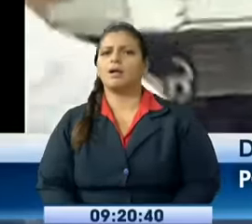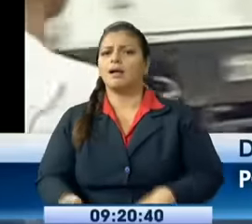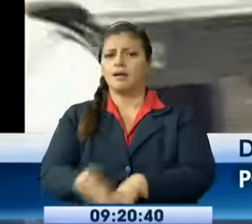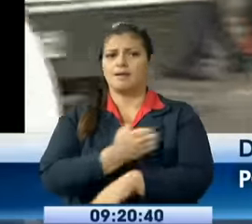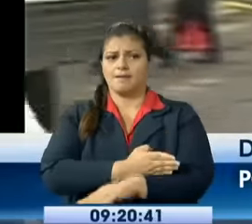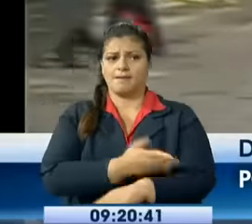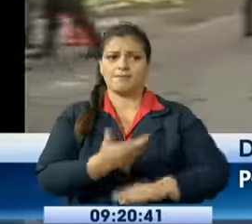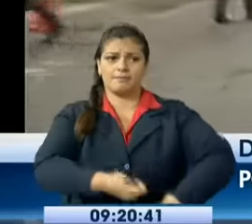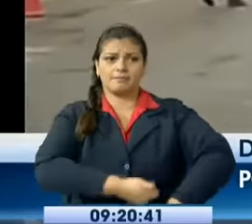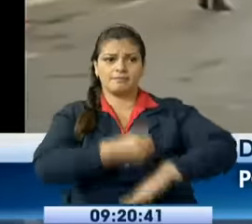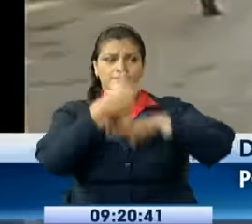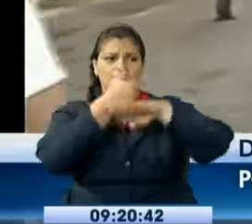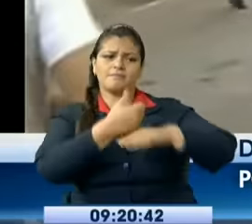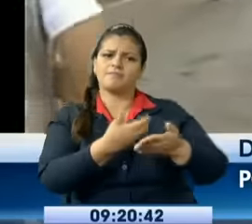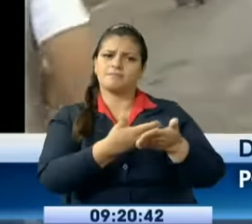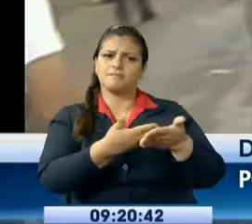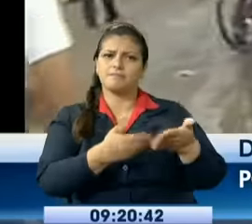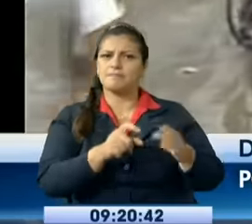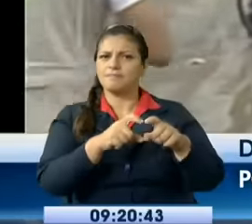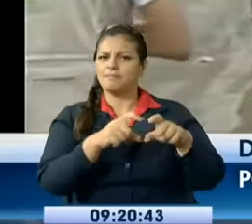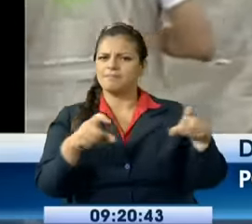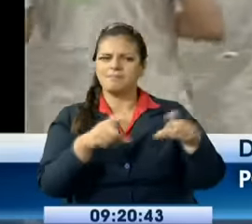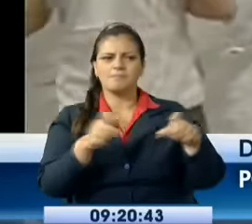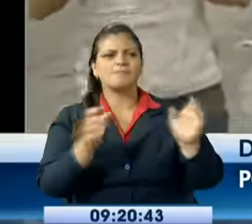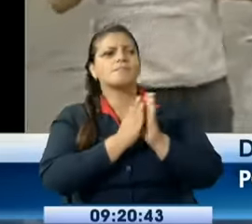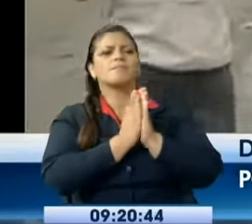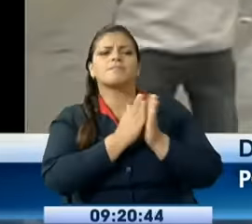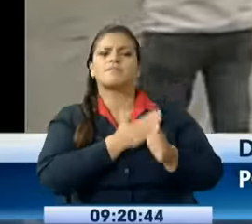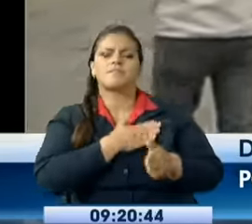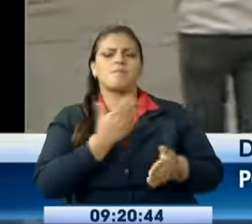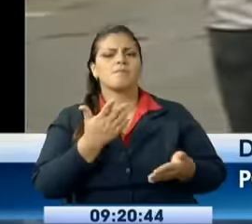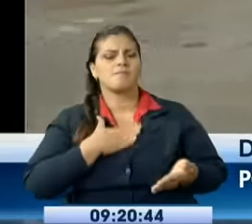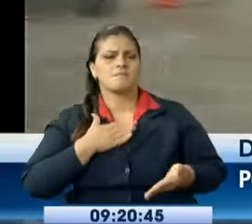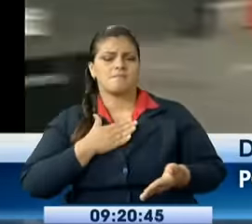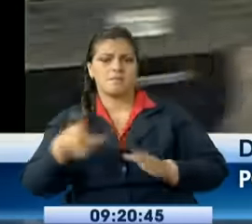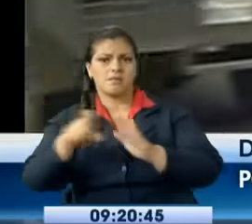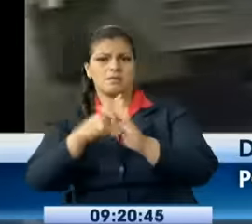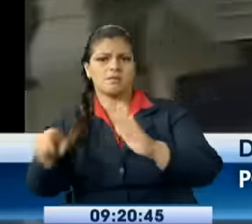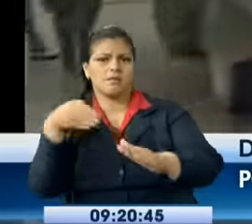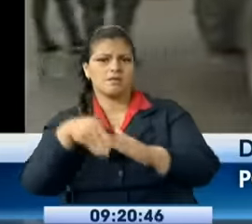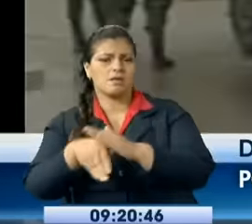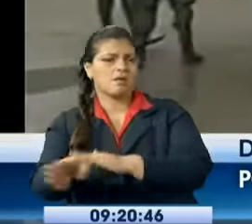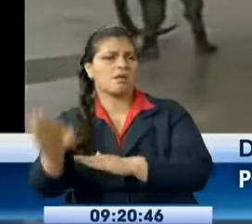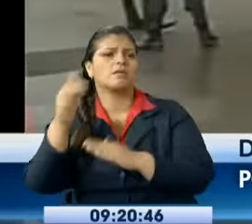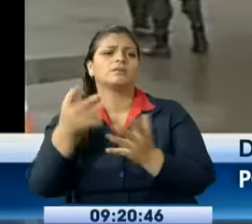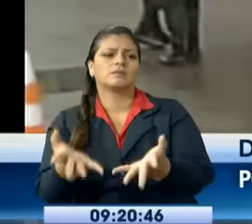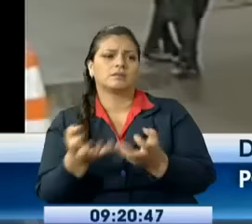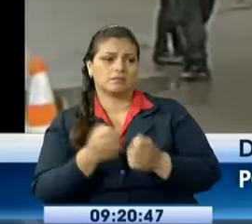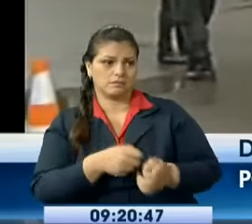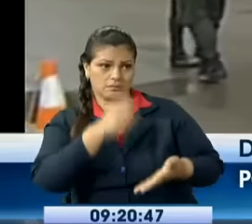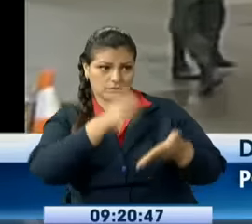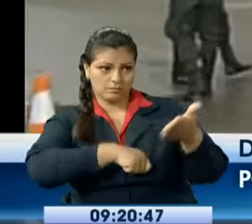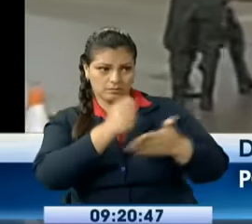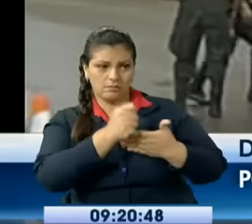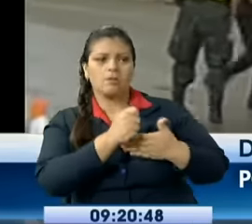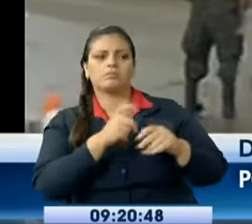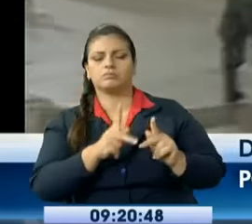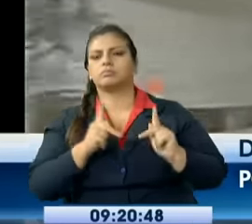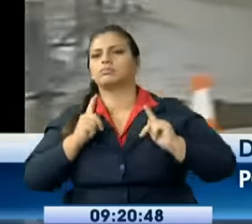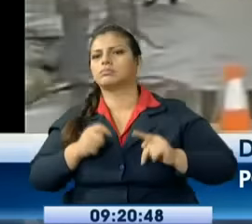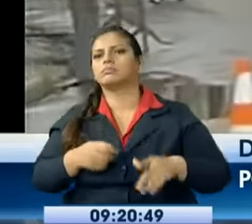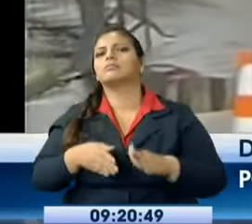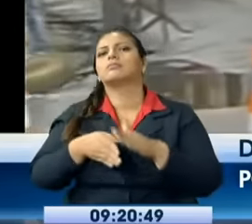el salvoconducto, a ellos ya les entregaron este permiso para poder ingresar hasta las zonas. Como podemos observar, nosotros